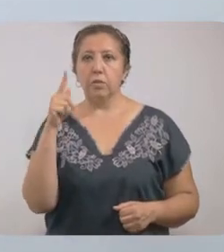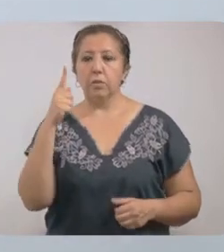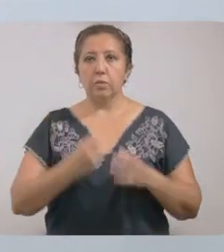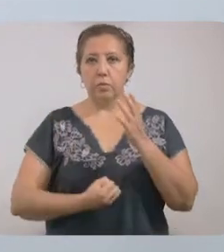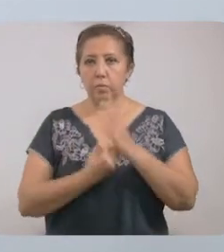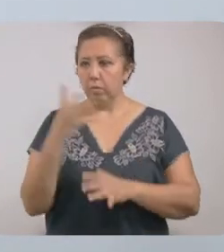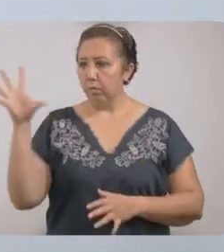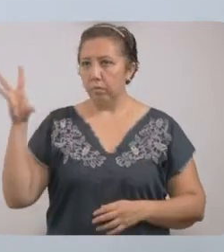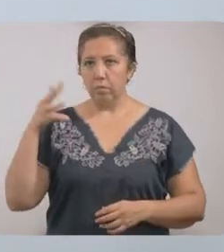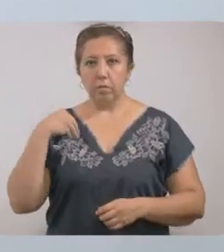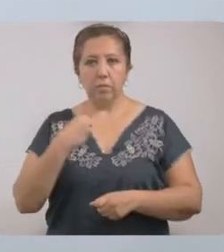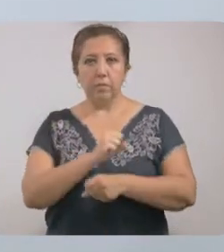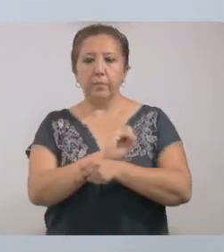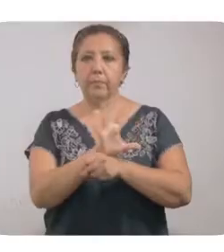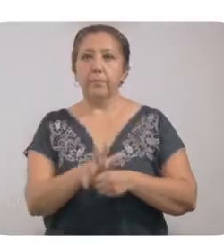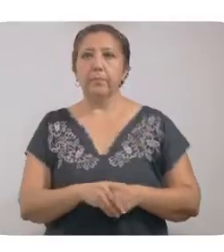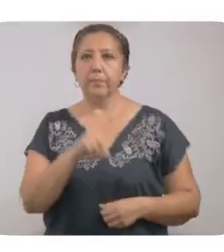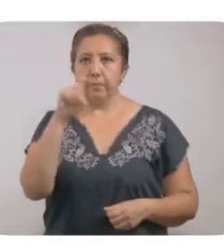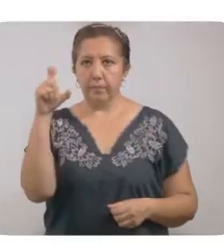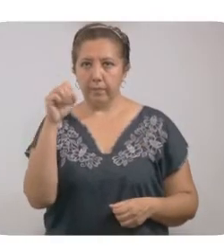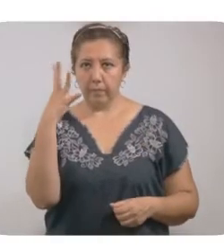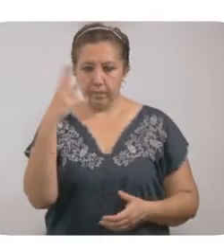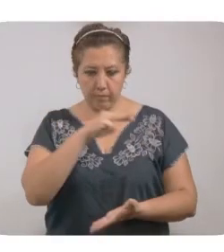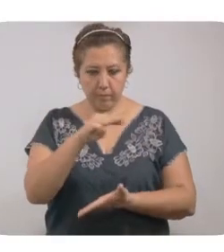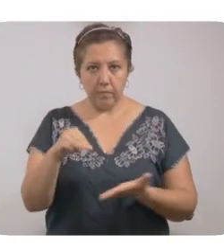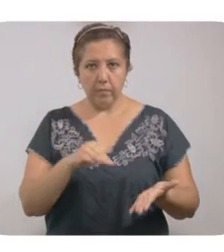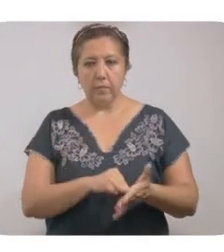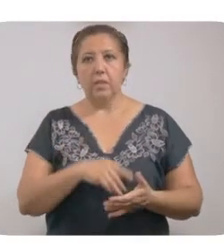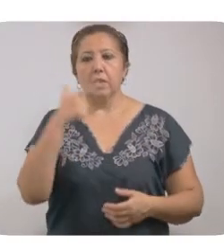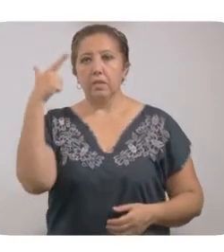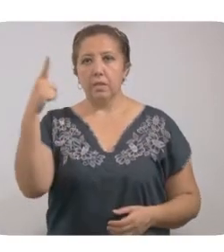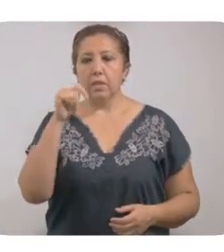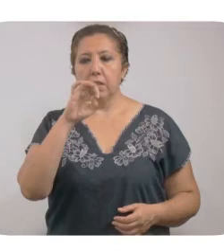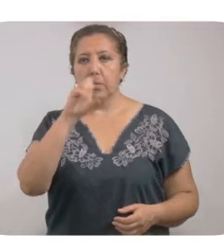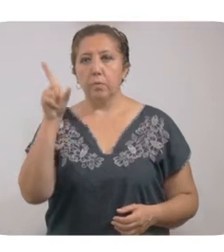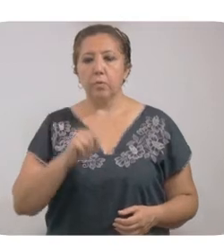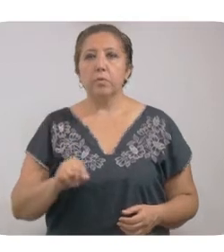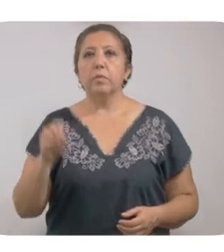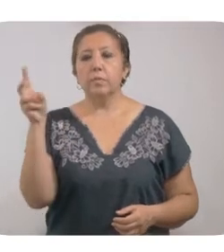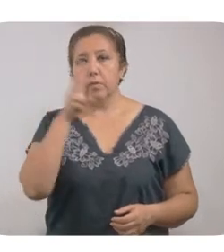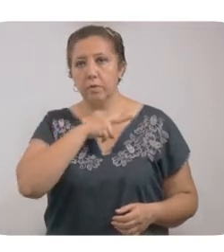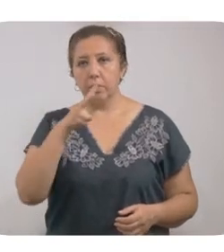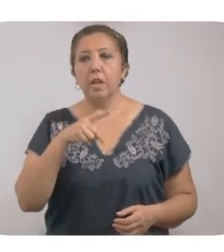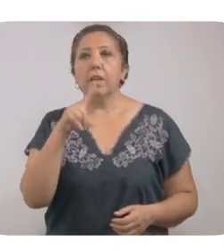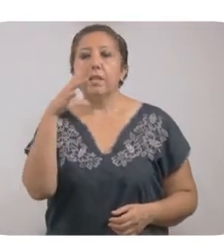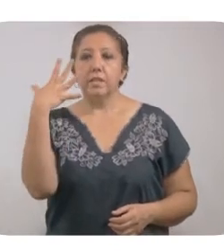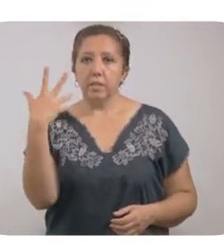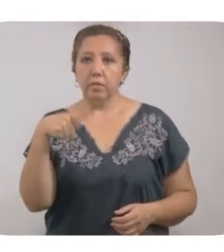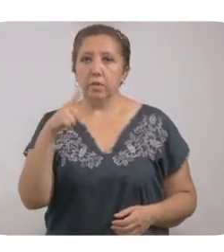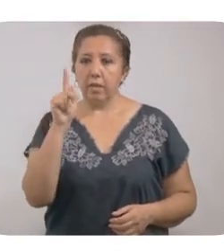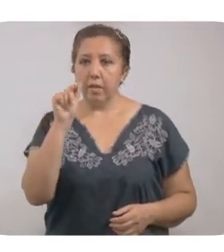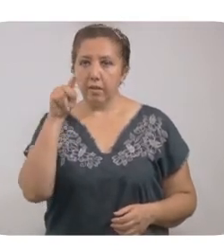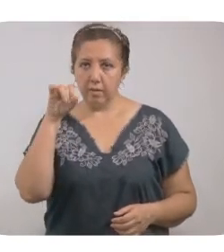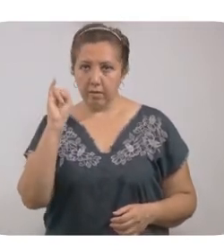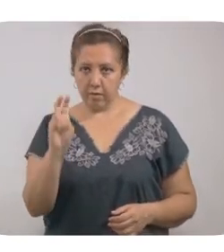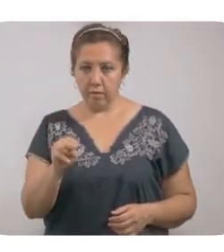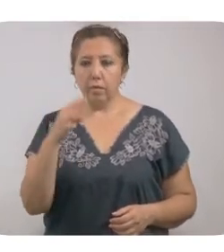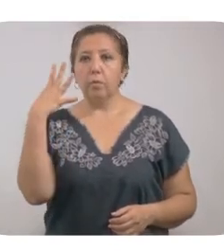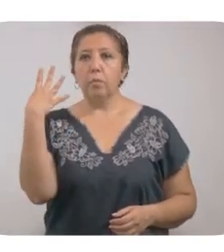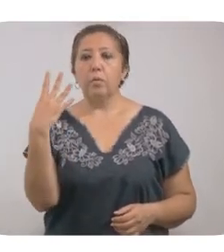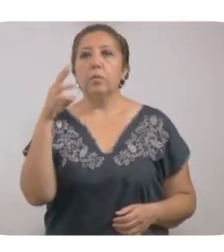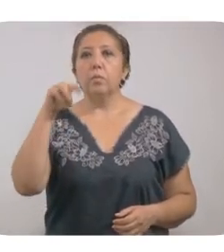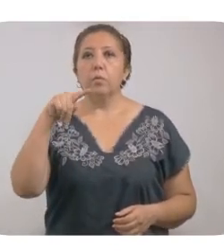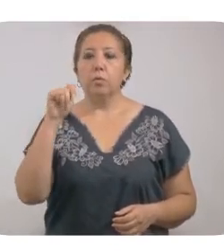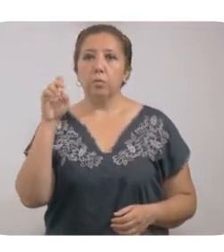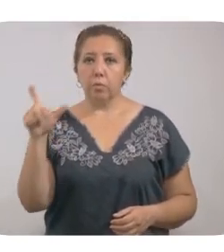181 nuevos contagios de coronavirus, 124 en Mérida, 7 en Temozón y Valladolid, 5 en Canacín y Tecash, 4 en